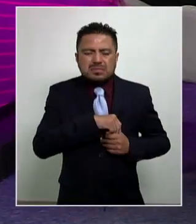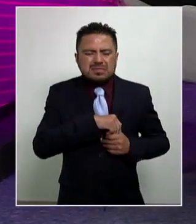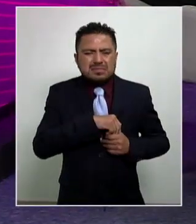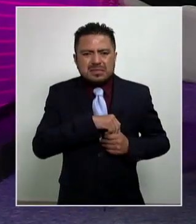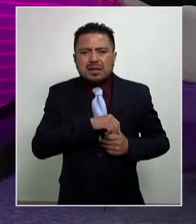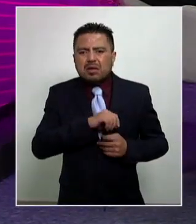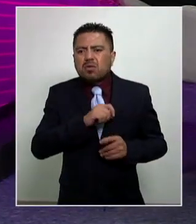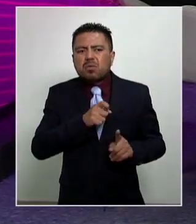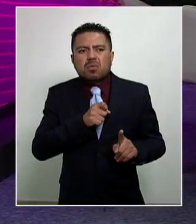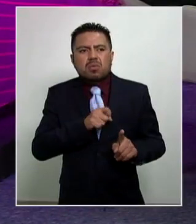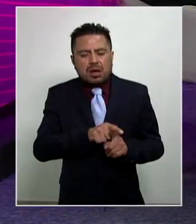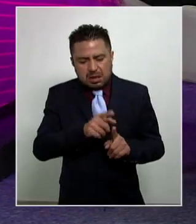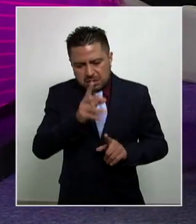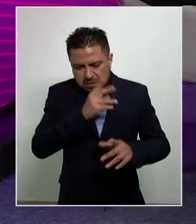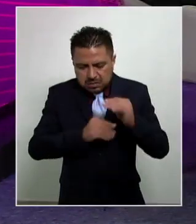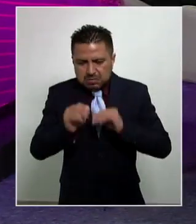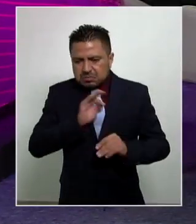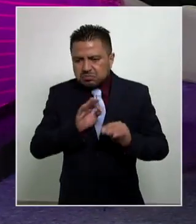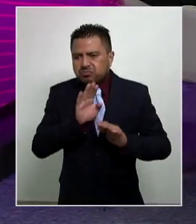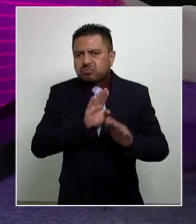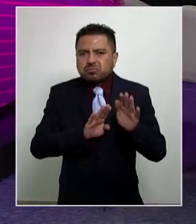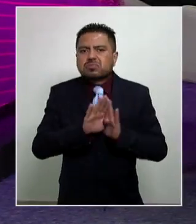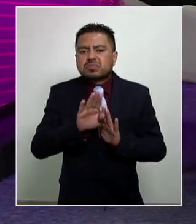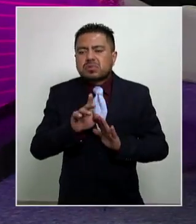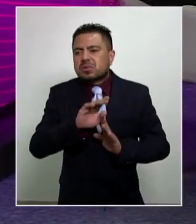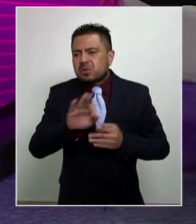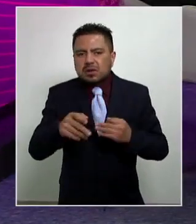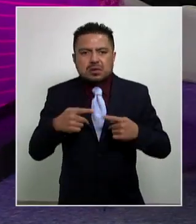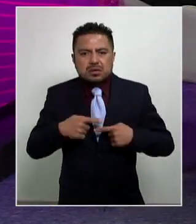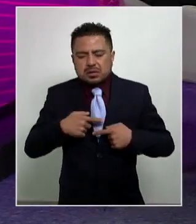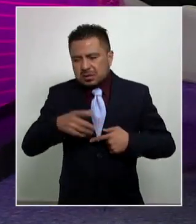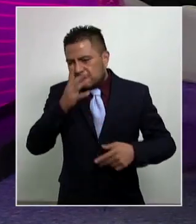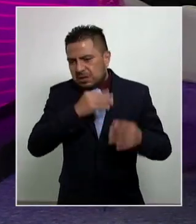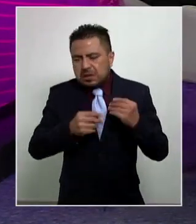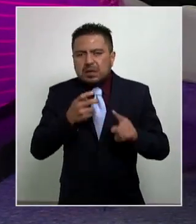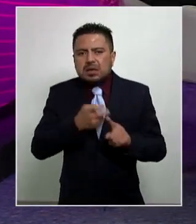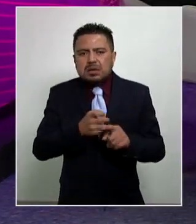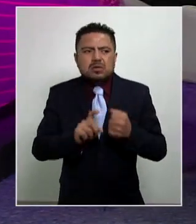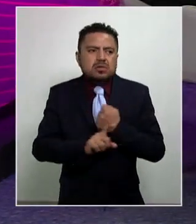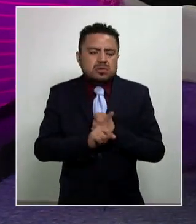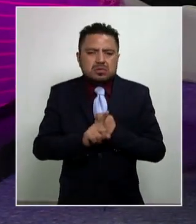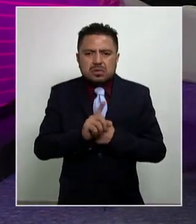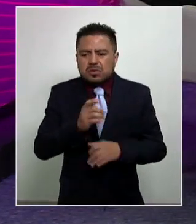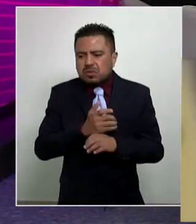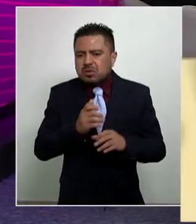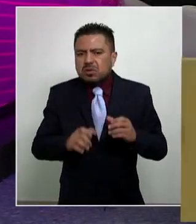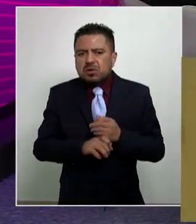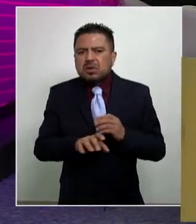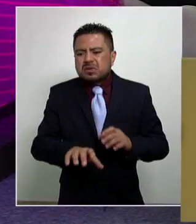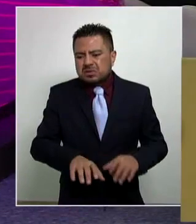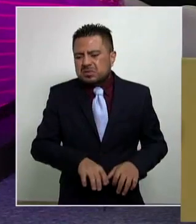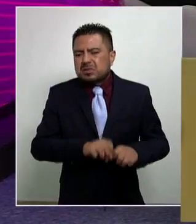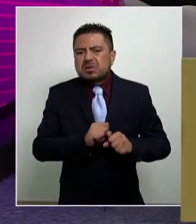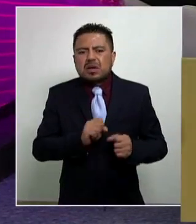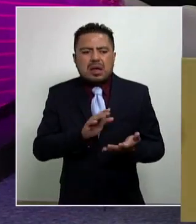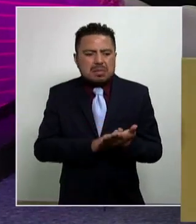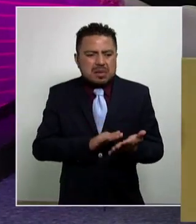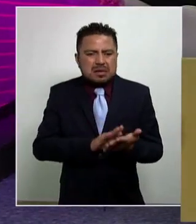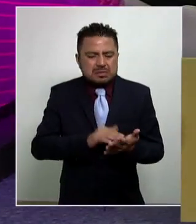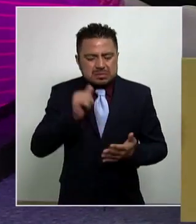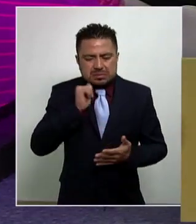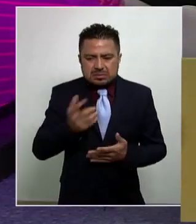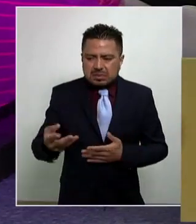enraizado y con el que he aprendido a sobrevivir, porque uno aprende que estas cosas suceden, ¿no? Y tener que cargar todos los